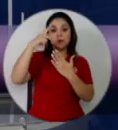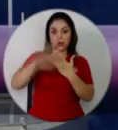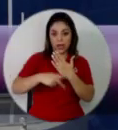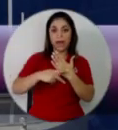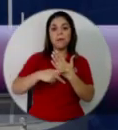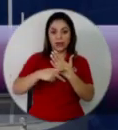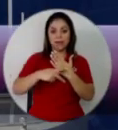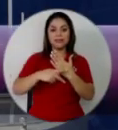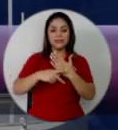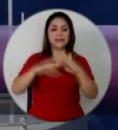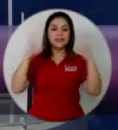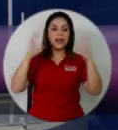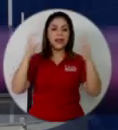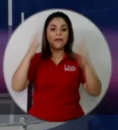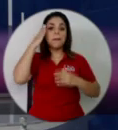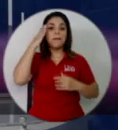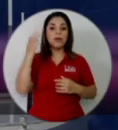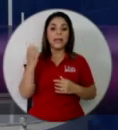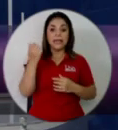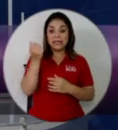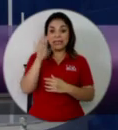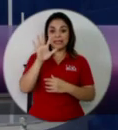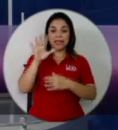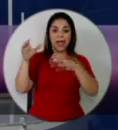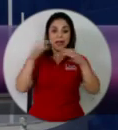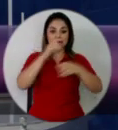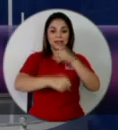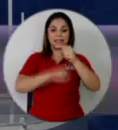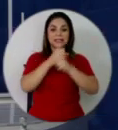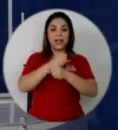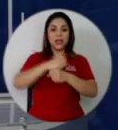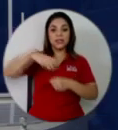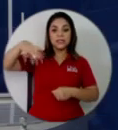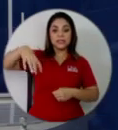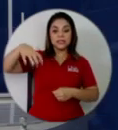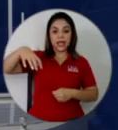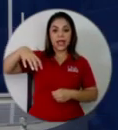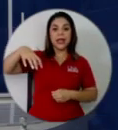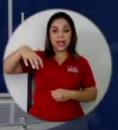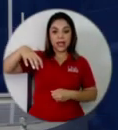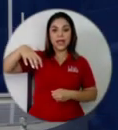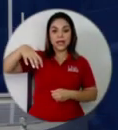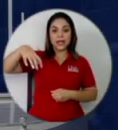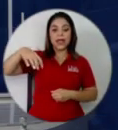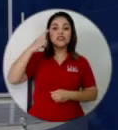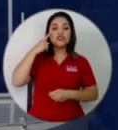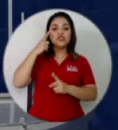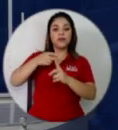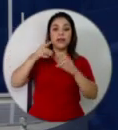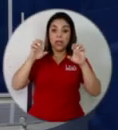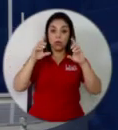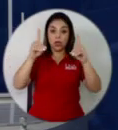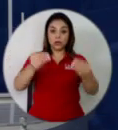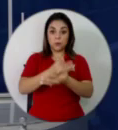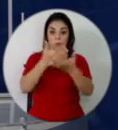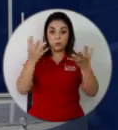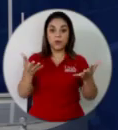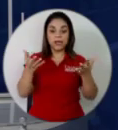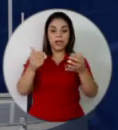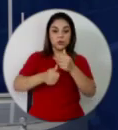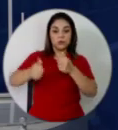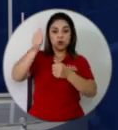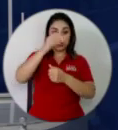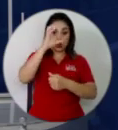realiza en el marco del 15 aniversario de la sede interuniversitaria de Alajuela, uno de los grandes logros de la educación